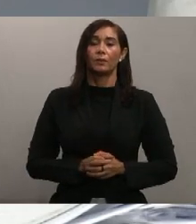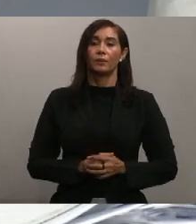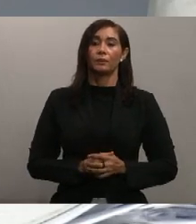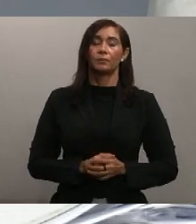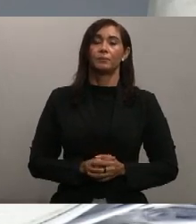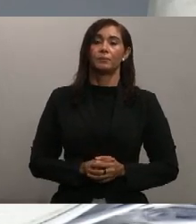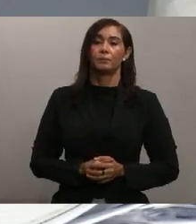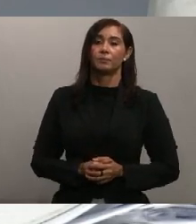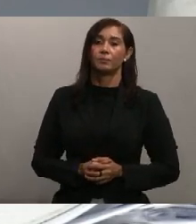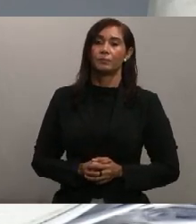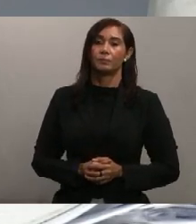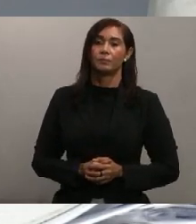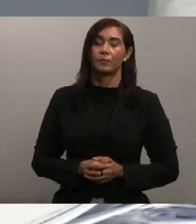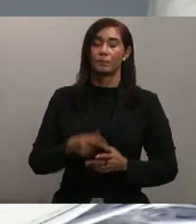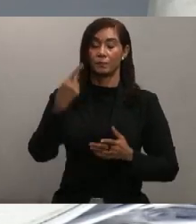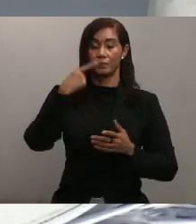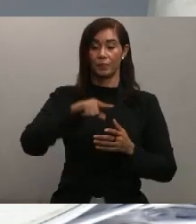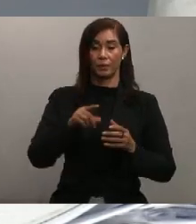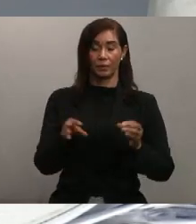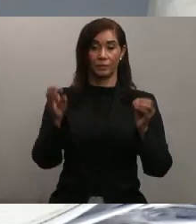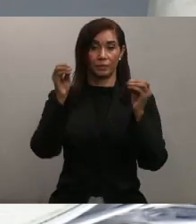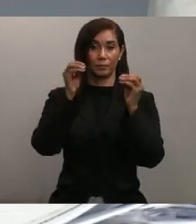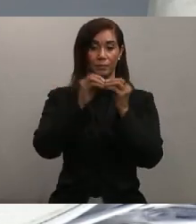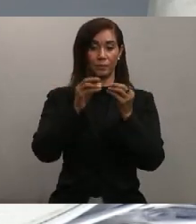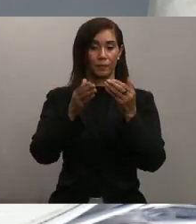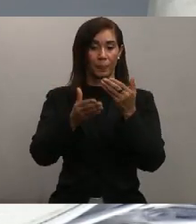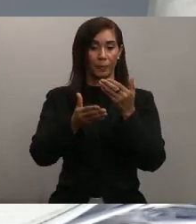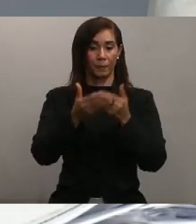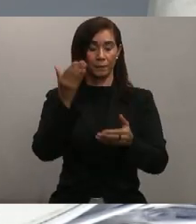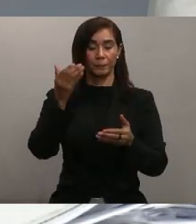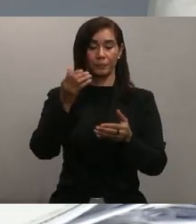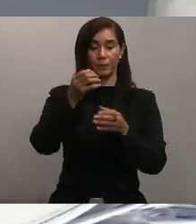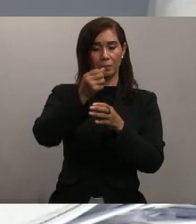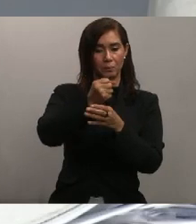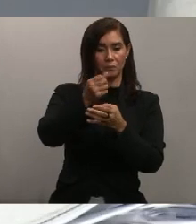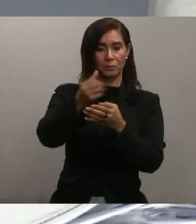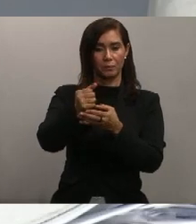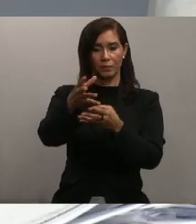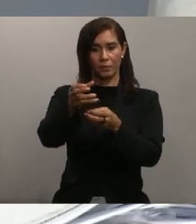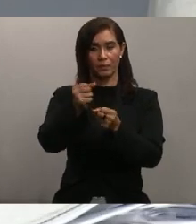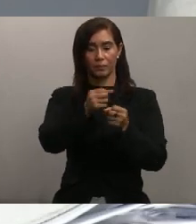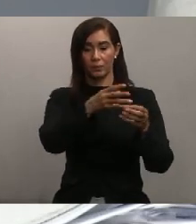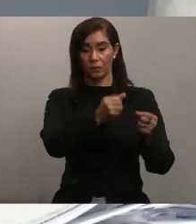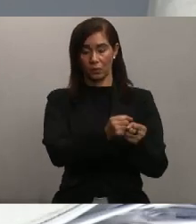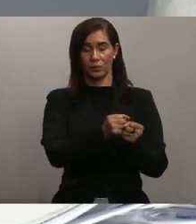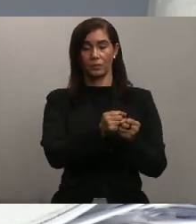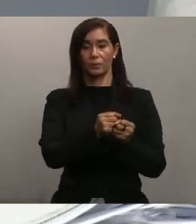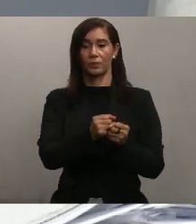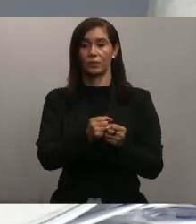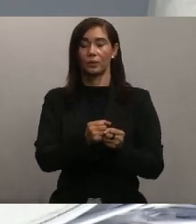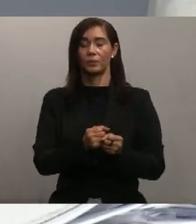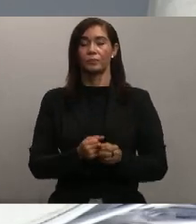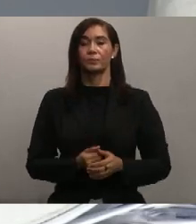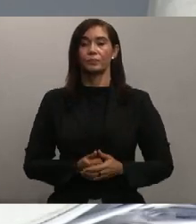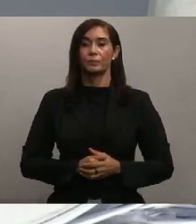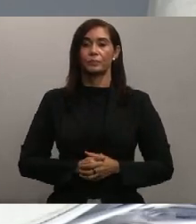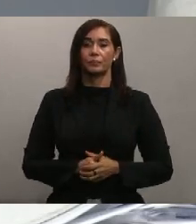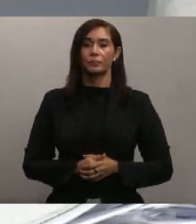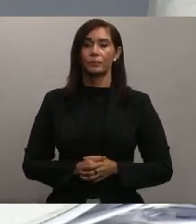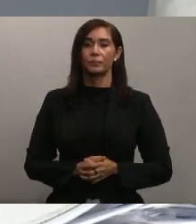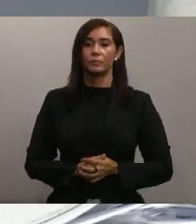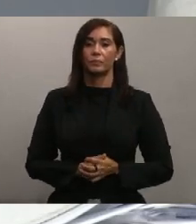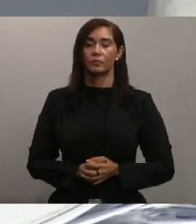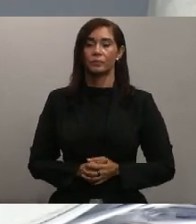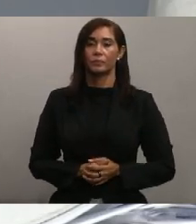emergencia, con fines de facilitar el abaratamiento y el hacerlo más asequible a la población, como